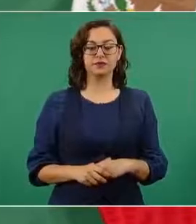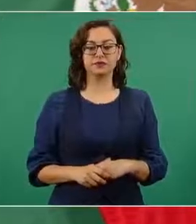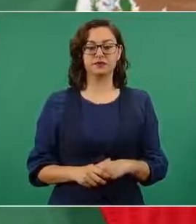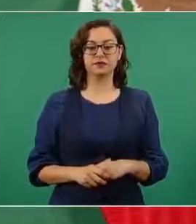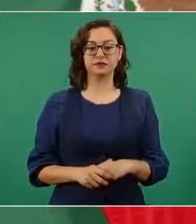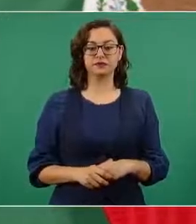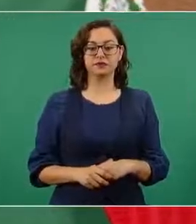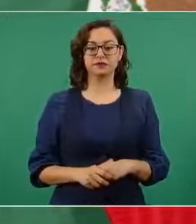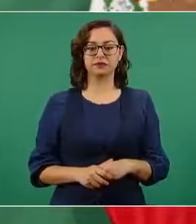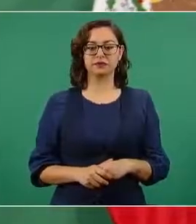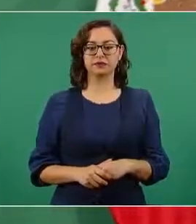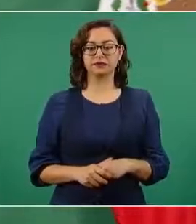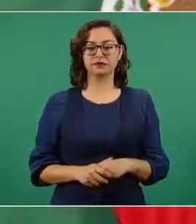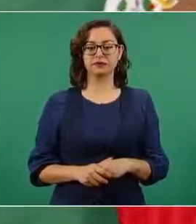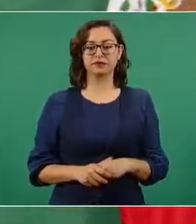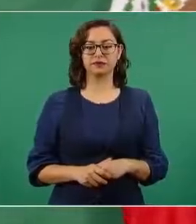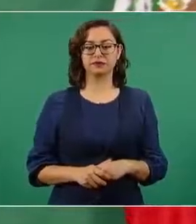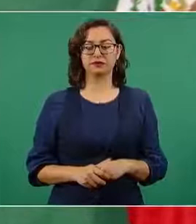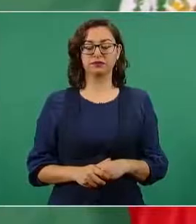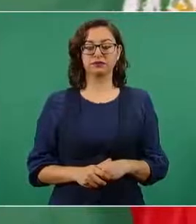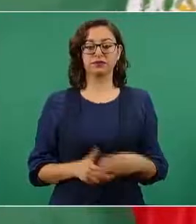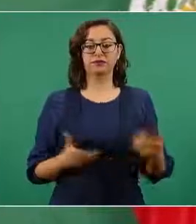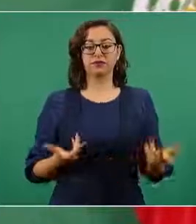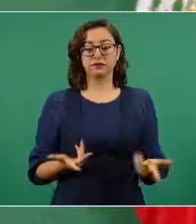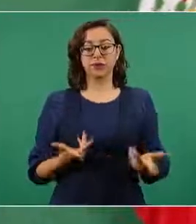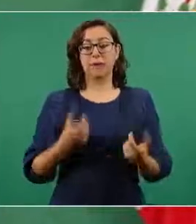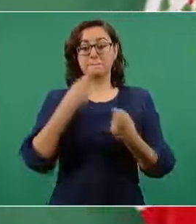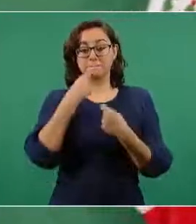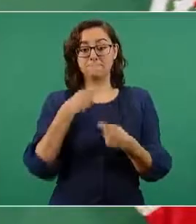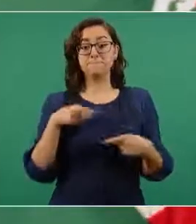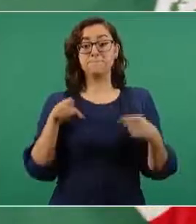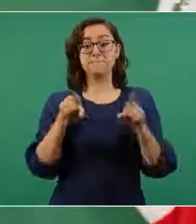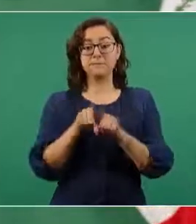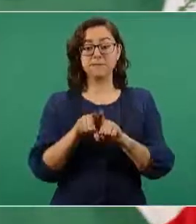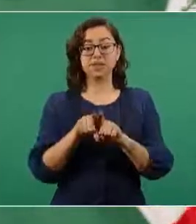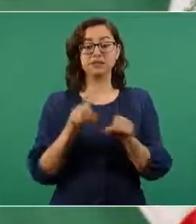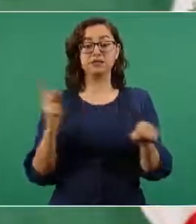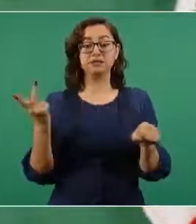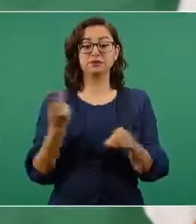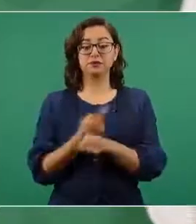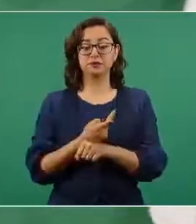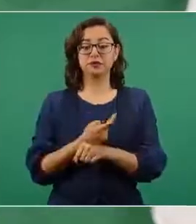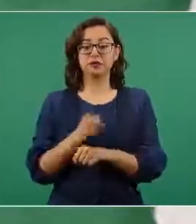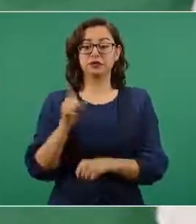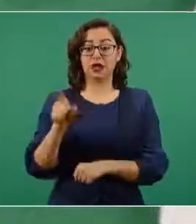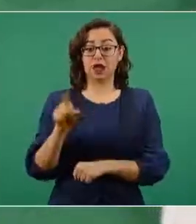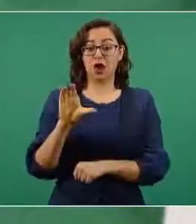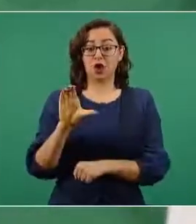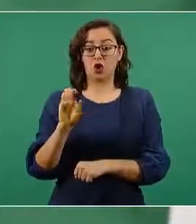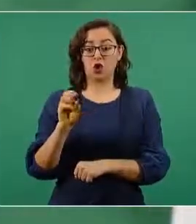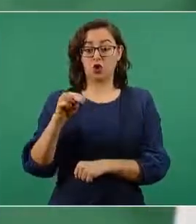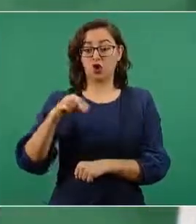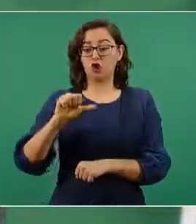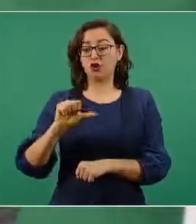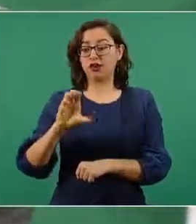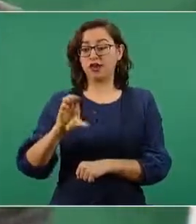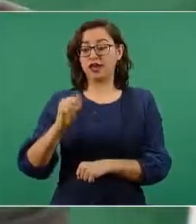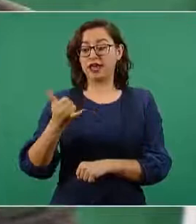inició un proceso de investigación en CONACYT